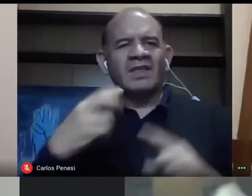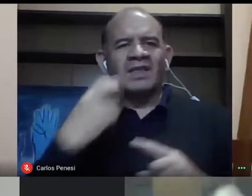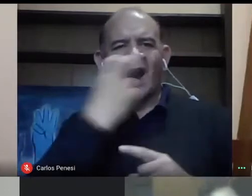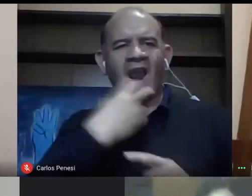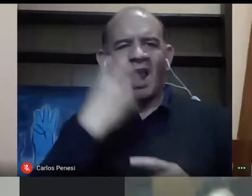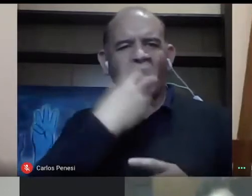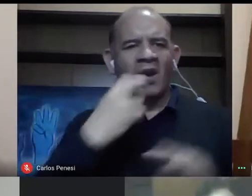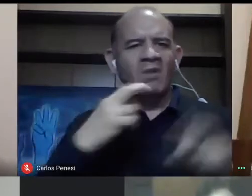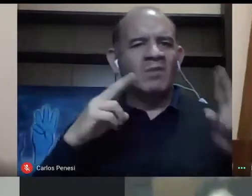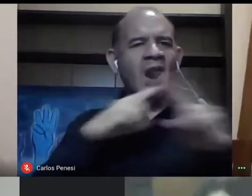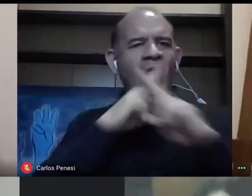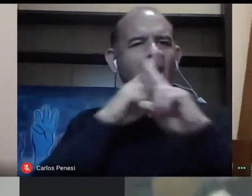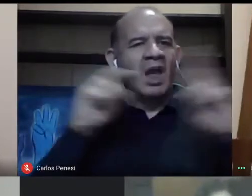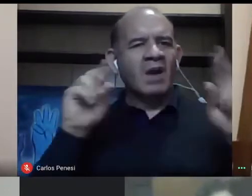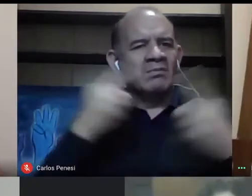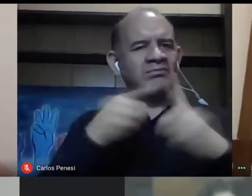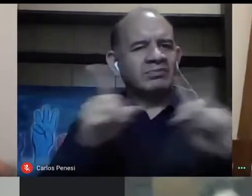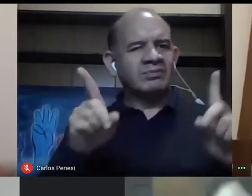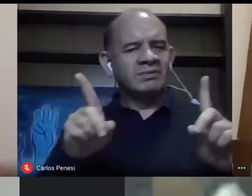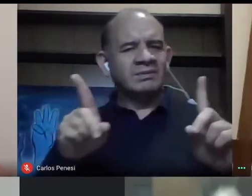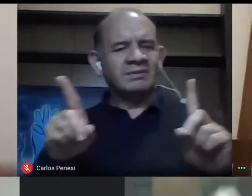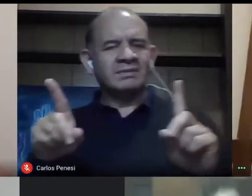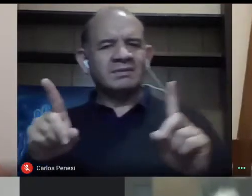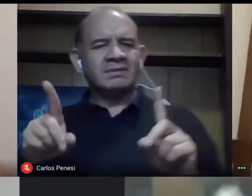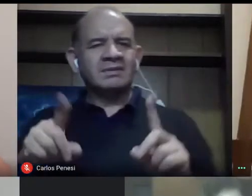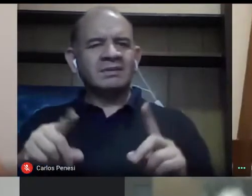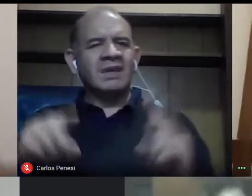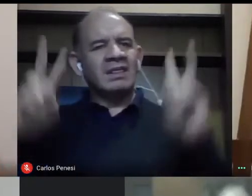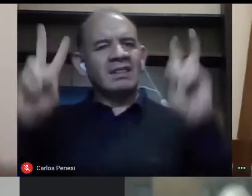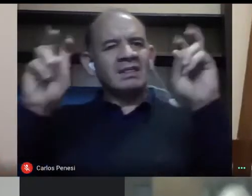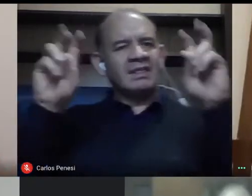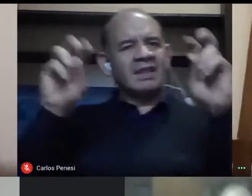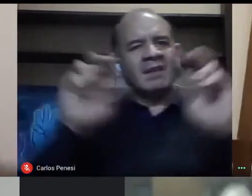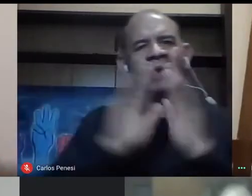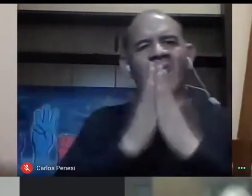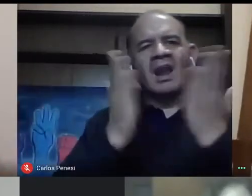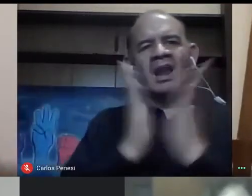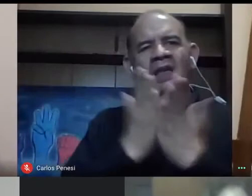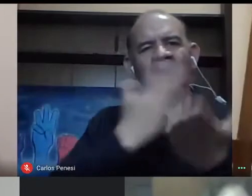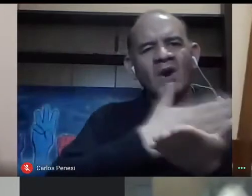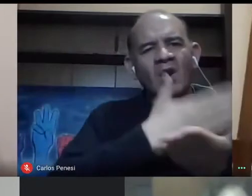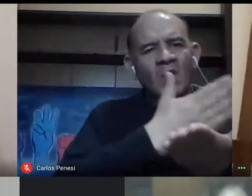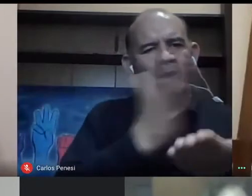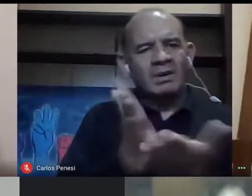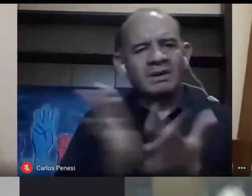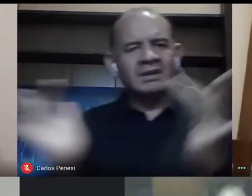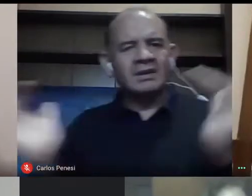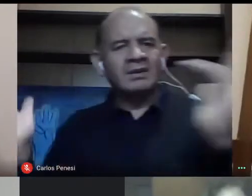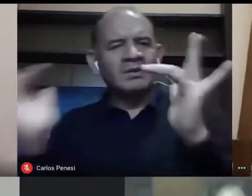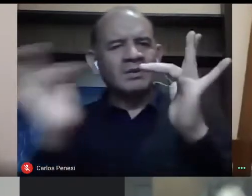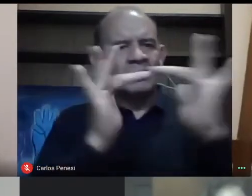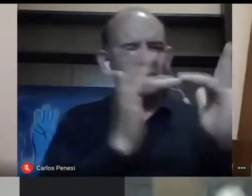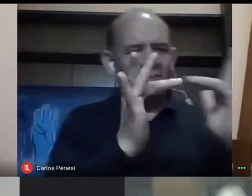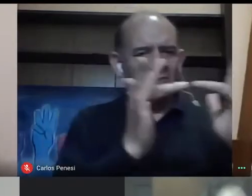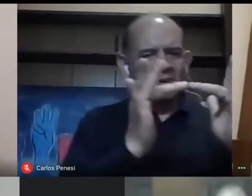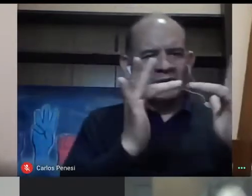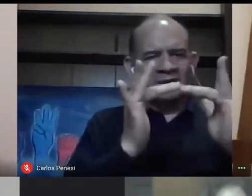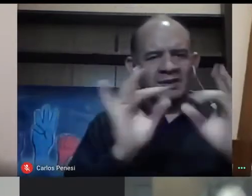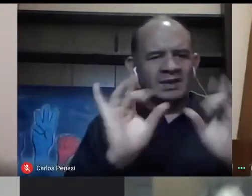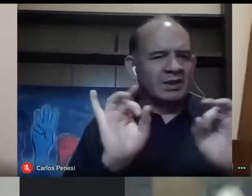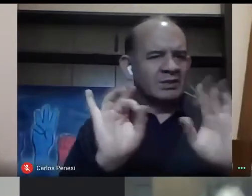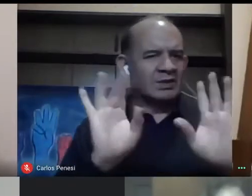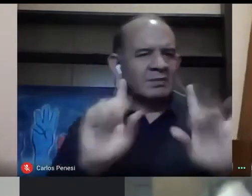ya compartida, y a la vez, bueno, el material que está en Tiflolibros se podrá compartir a través de esta plataforma de ABC con